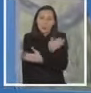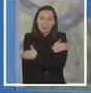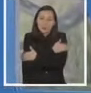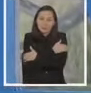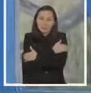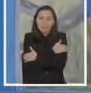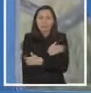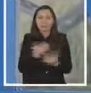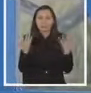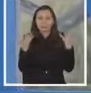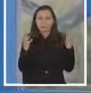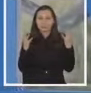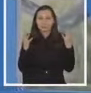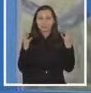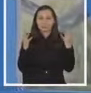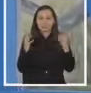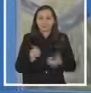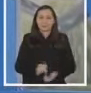abrazo.